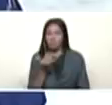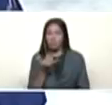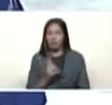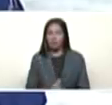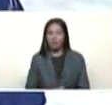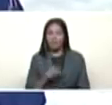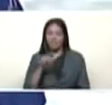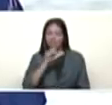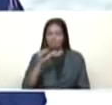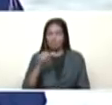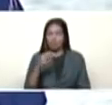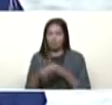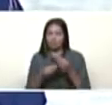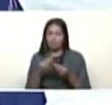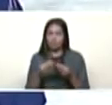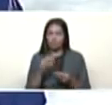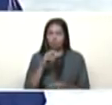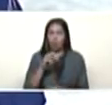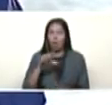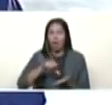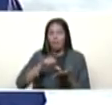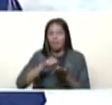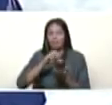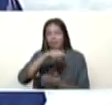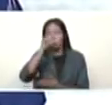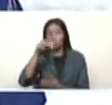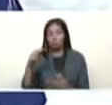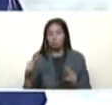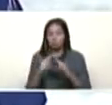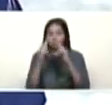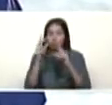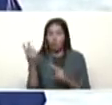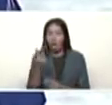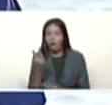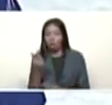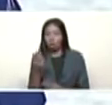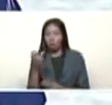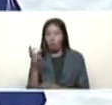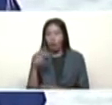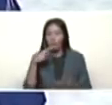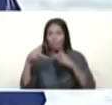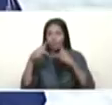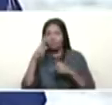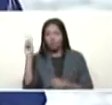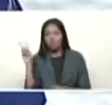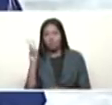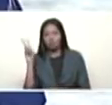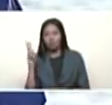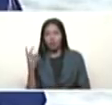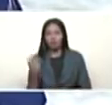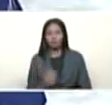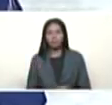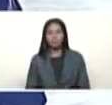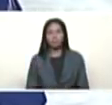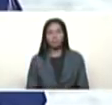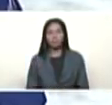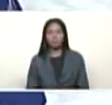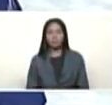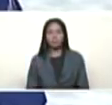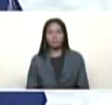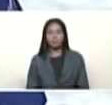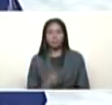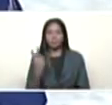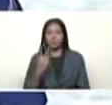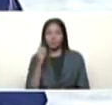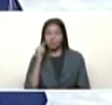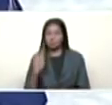esta semana se ha producido en Oslo un encuentro entre representantes de los principales actores políticos de Venezuela. Las partes